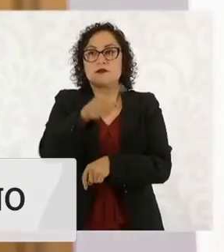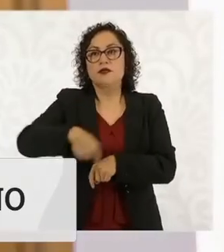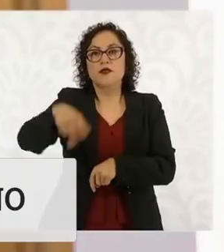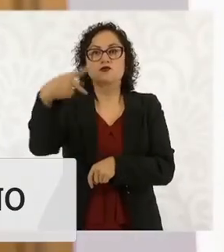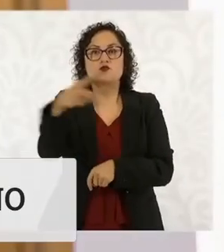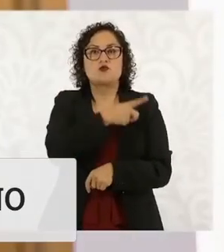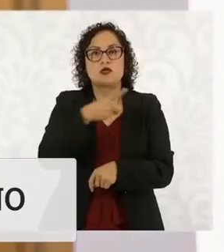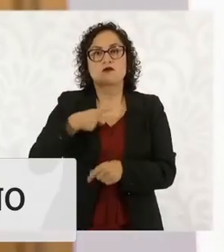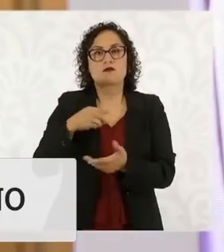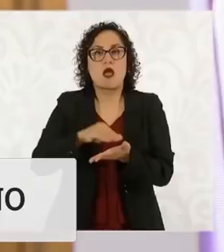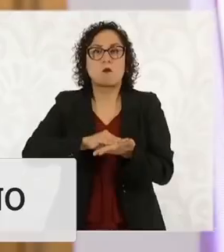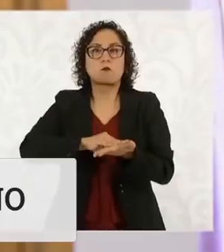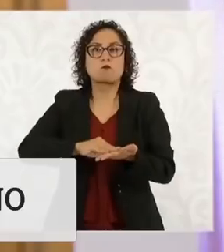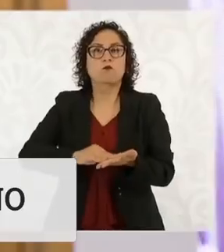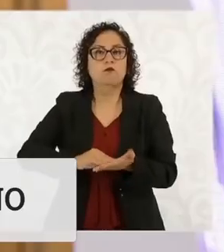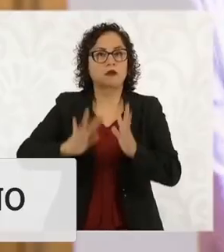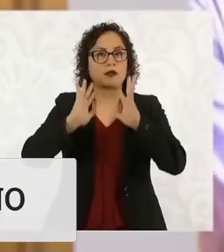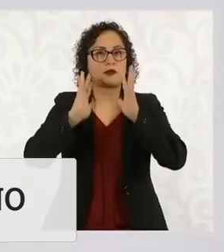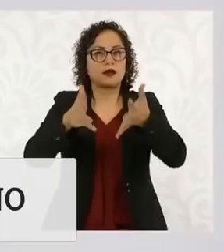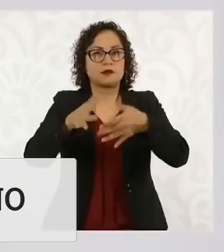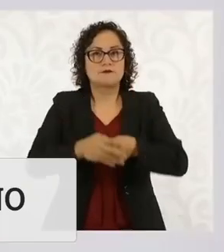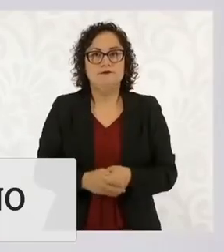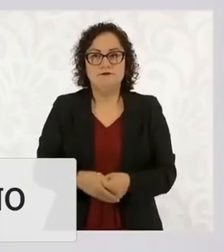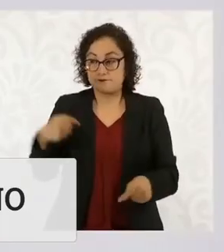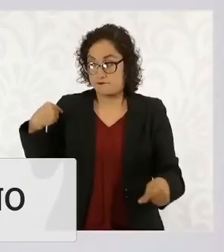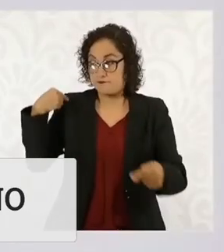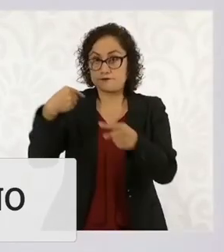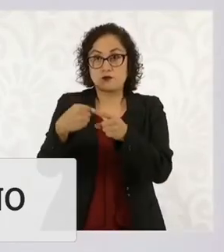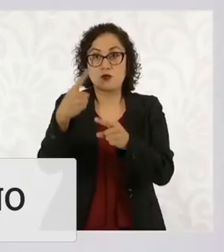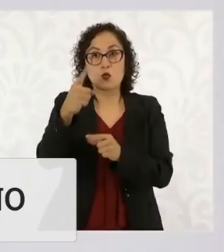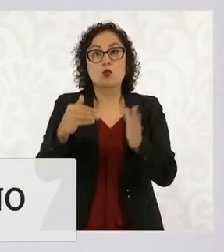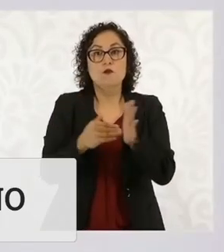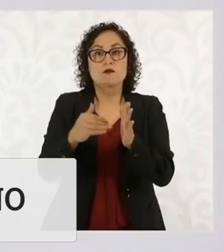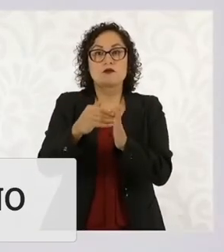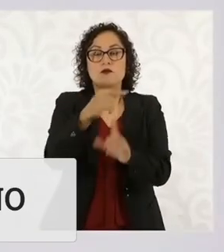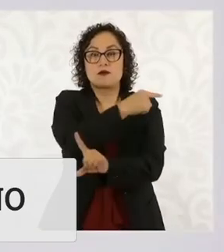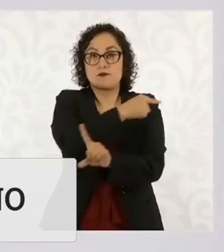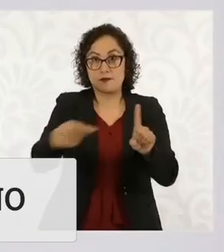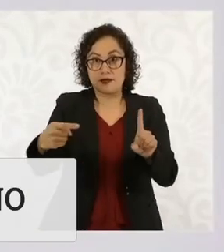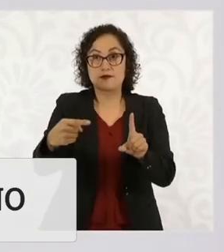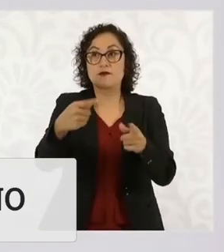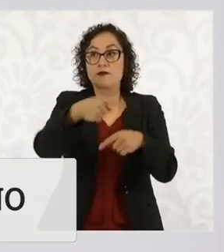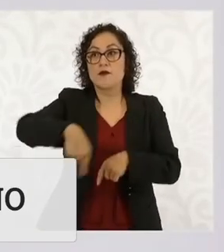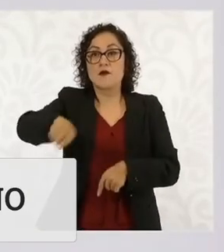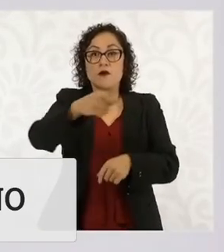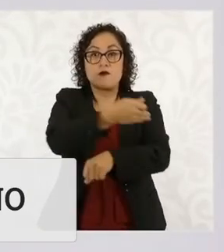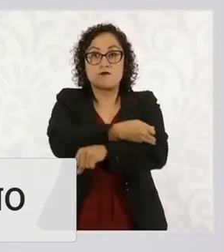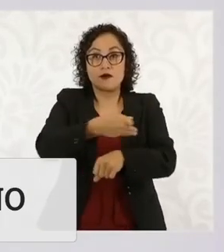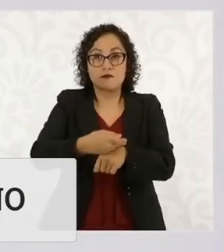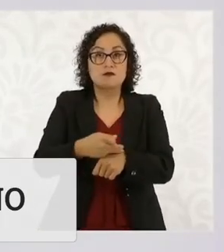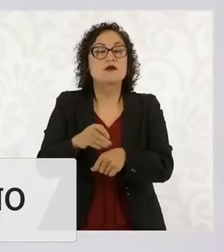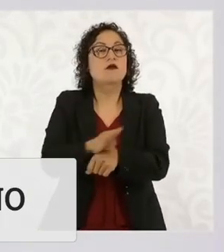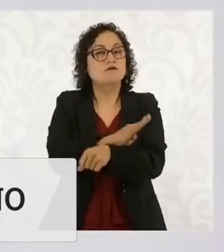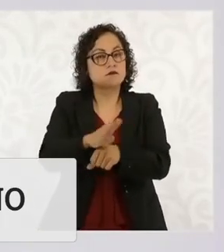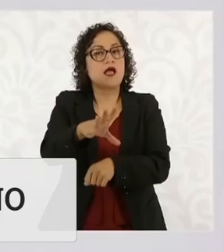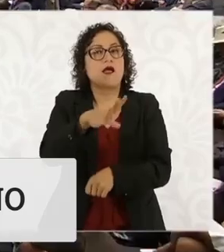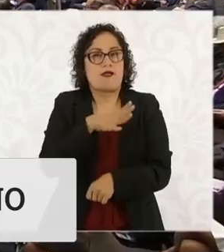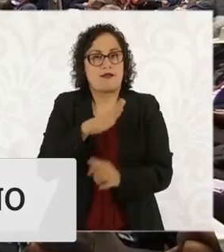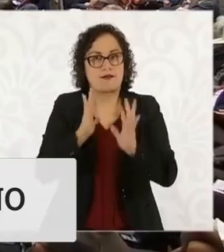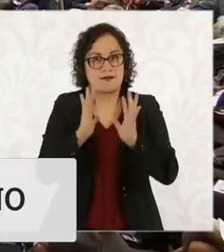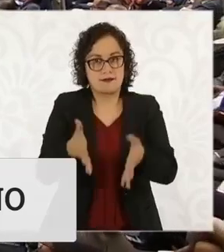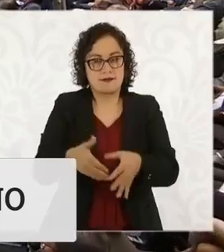de esta carga. Hasta hoy, 1,5 millones de familias ya han recibido este